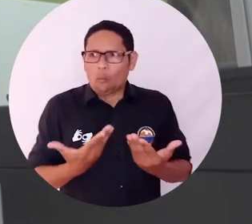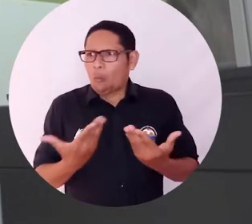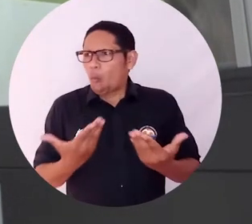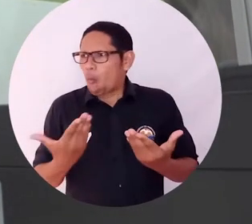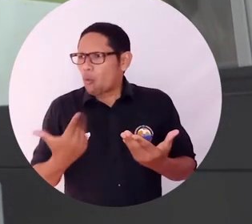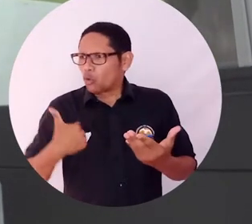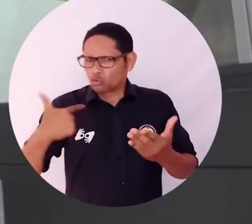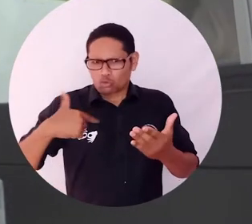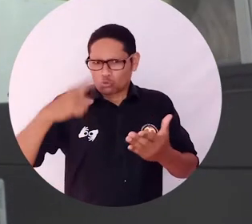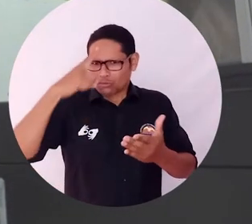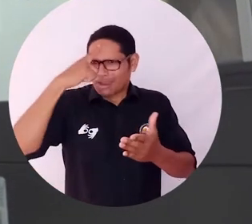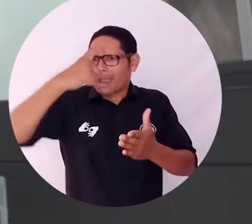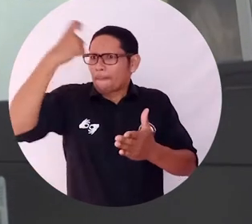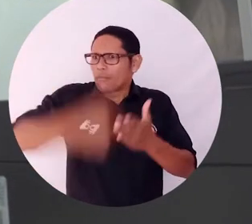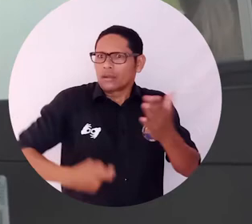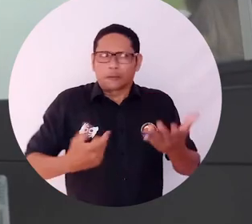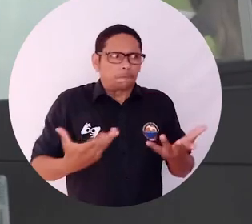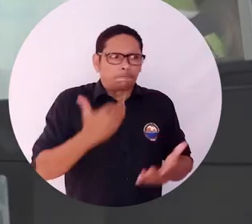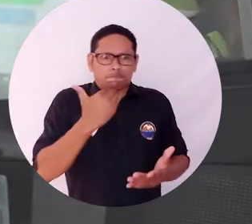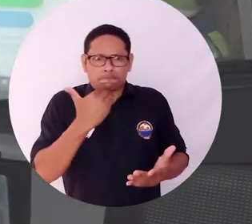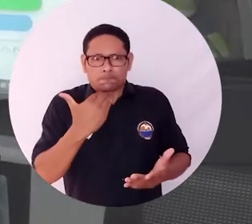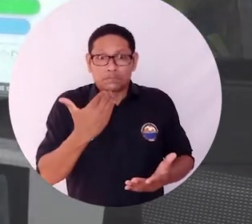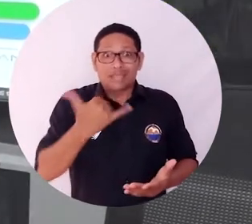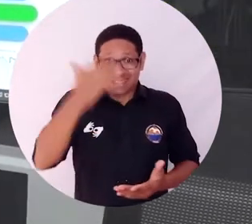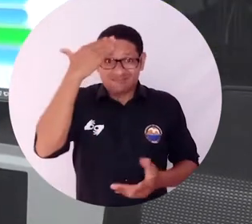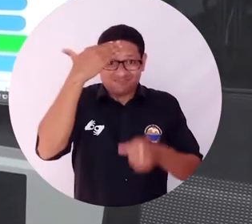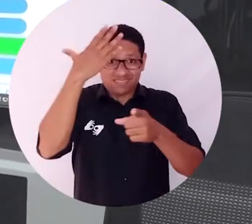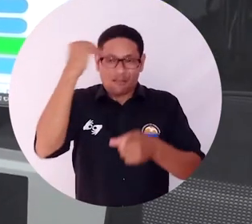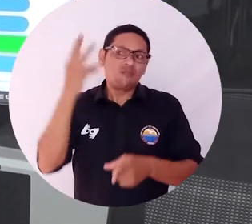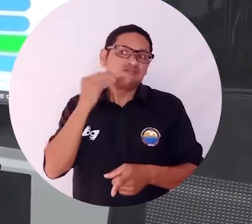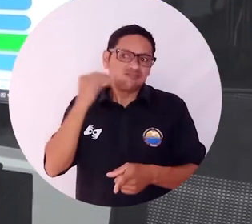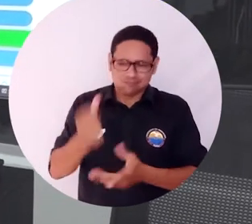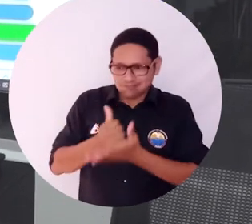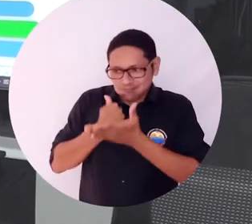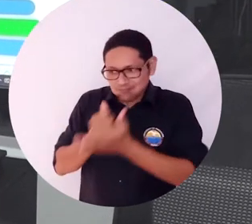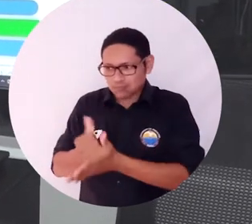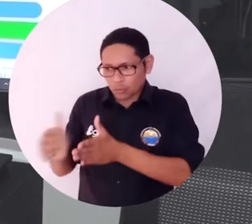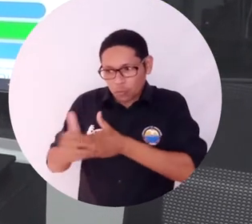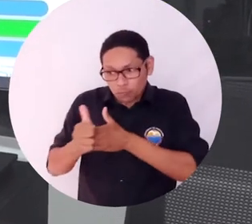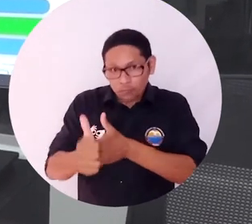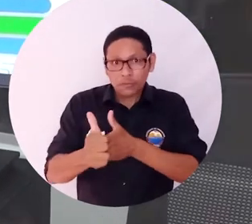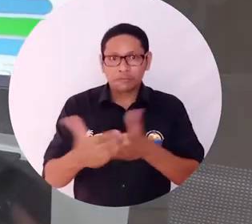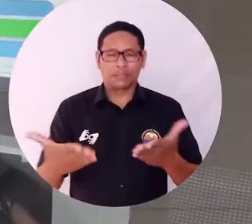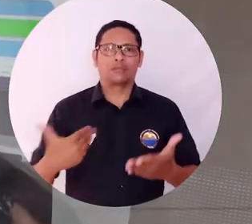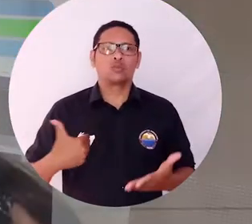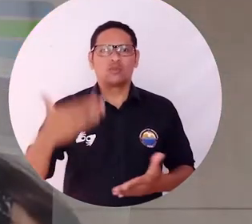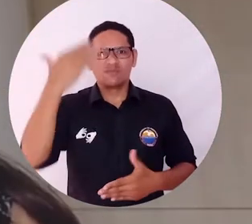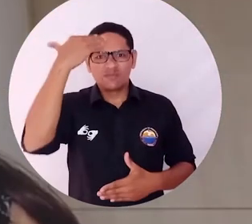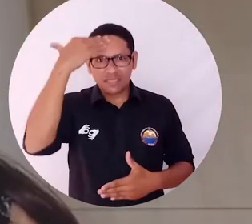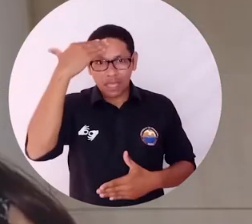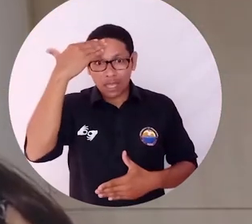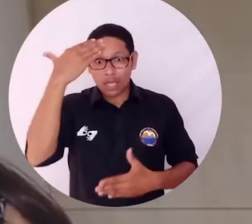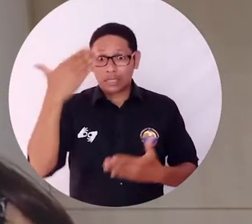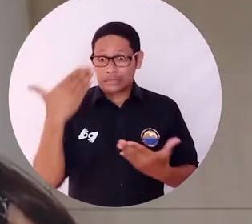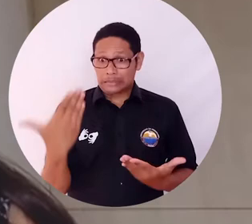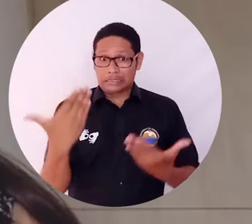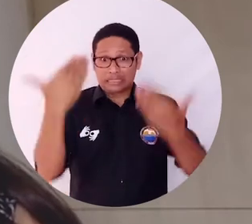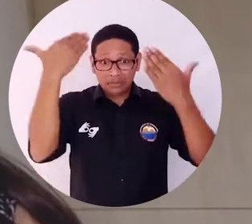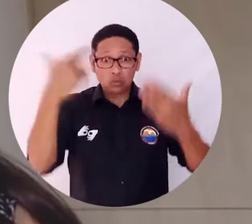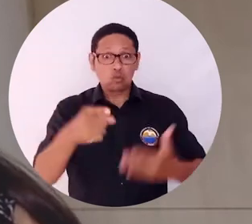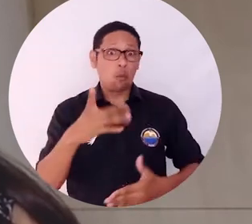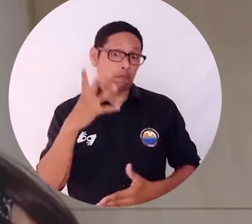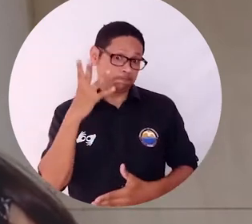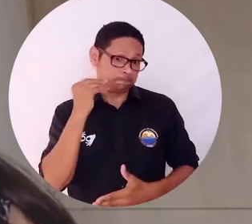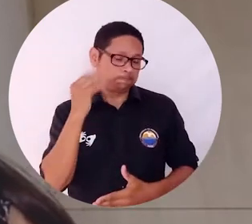ve por primera vez a declarar su renta y no sabe cómo. Y estoy segura que va a ser de mucho provecho en sus carreras profesionales